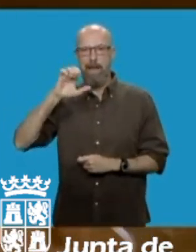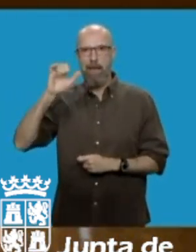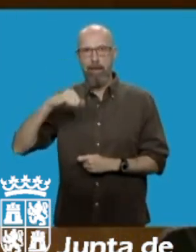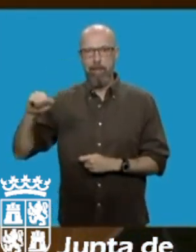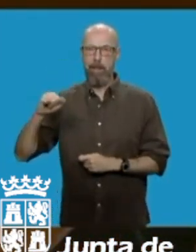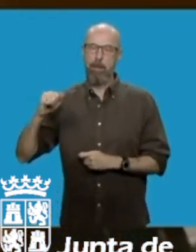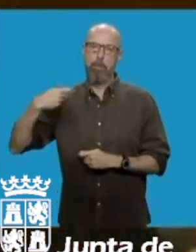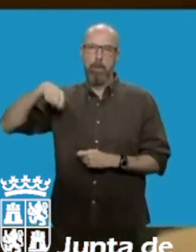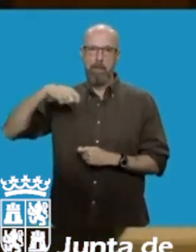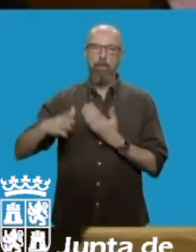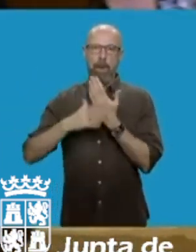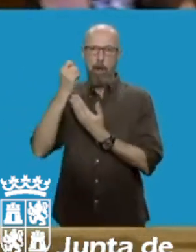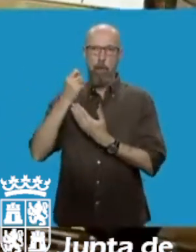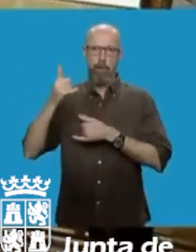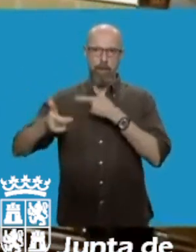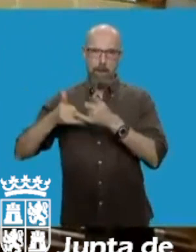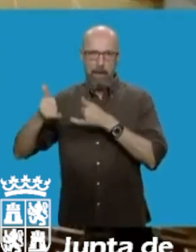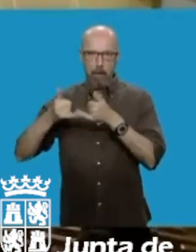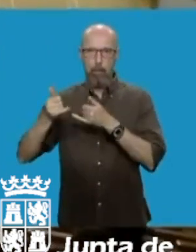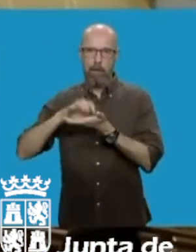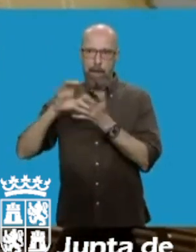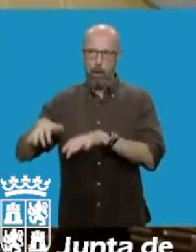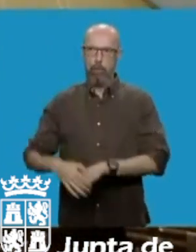de Castilla y León. Un fuerte abrazo, un aplauso.